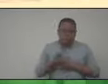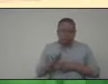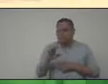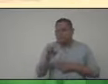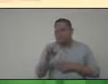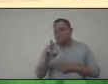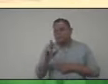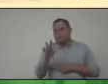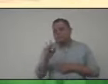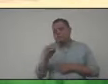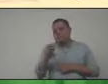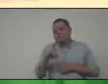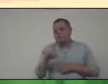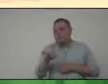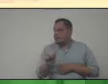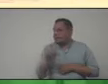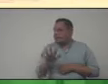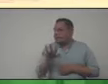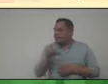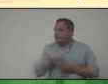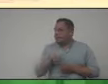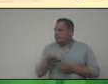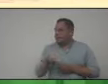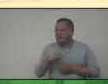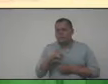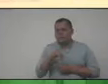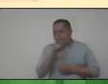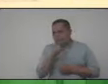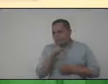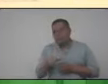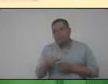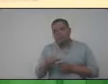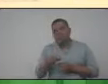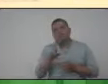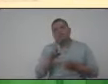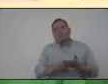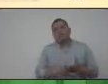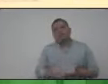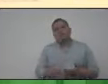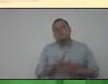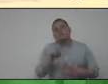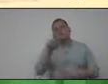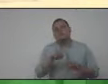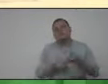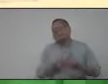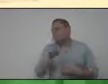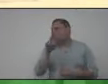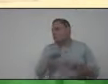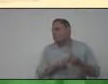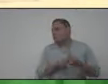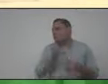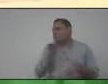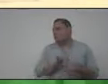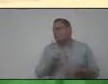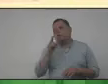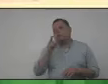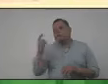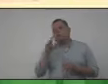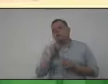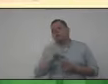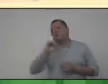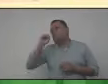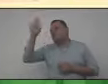ortopedia, pero si aquí no hay agenda, sino hasta dentro de un mes, 2 meses, nos toca buscarle